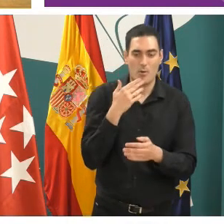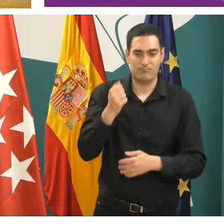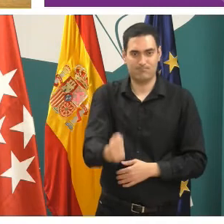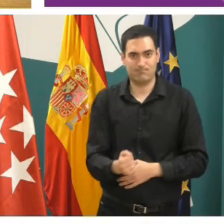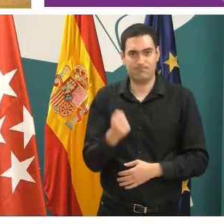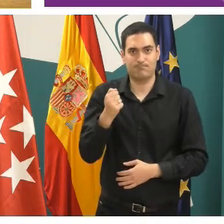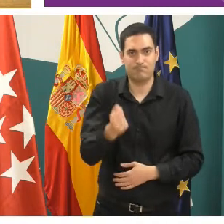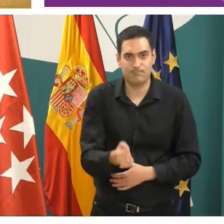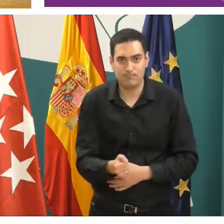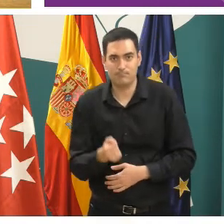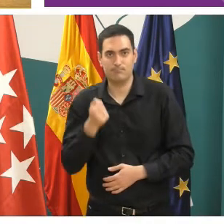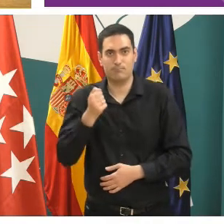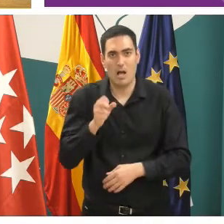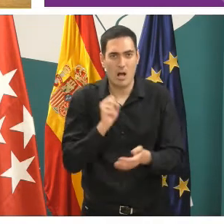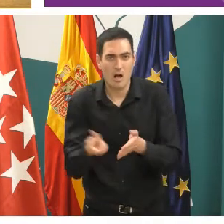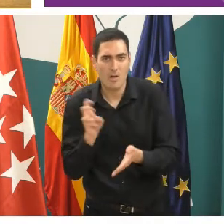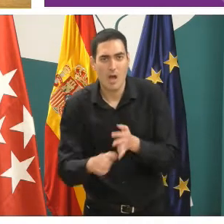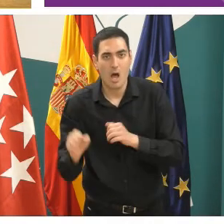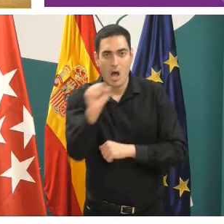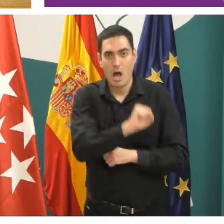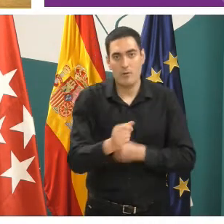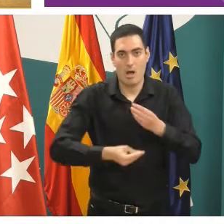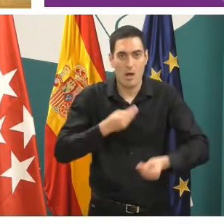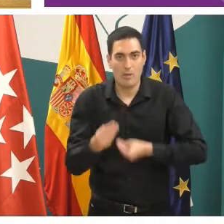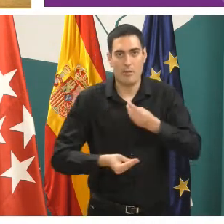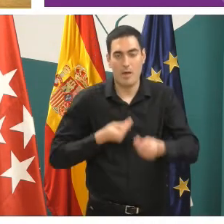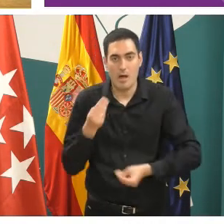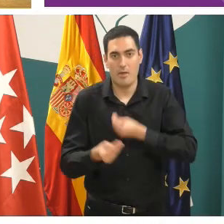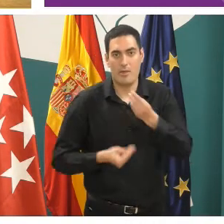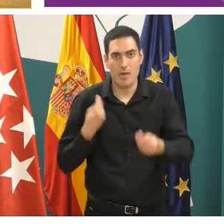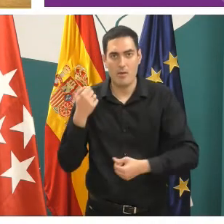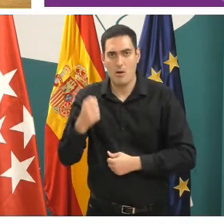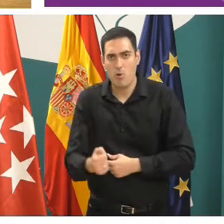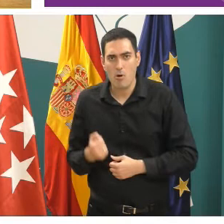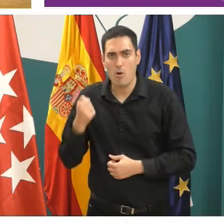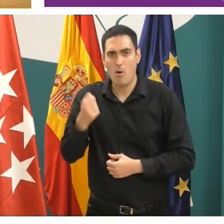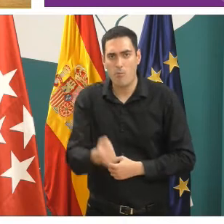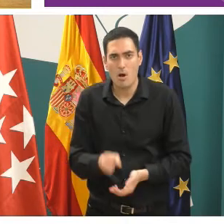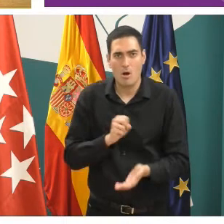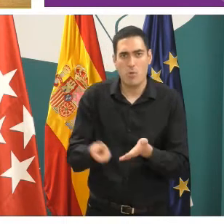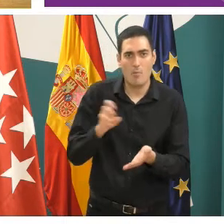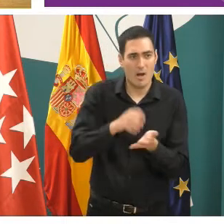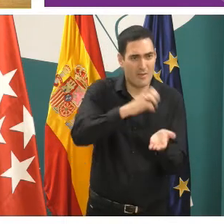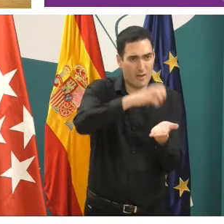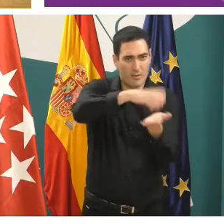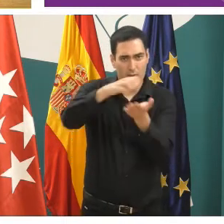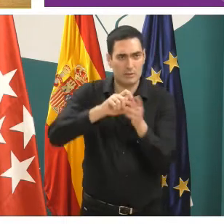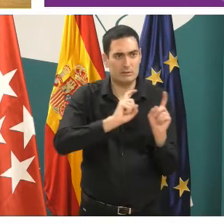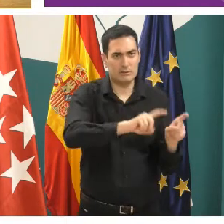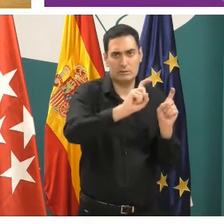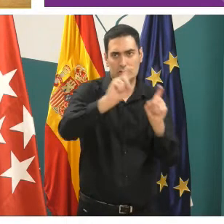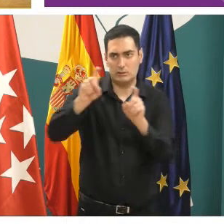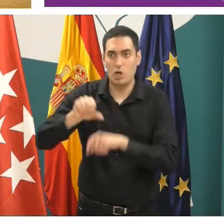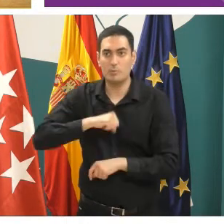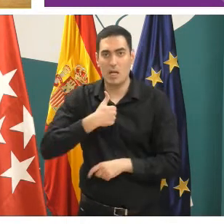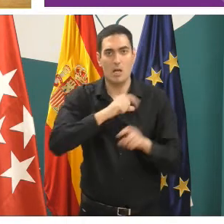la media de años que tienen que realizar ese peregrinaje por diferentes centros hospitalarios,